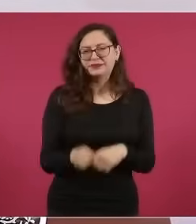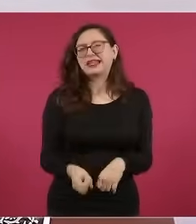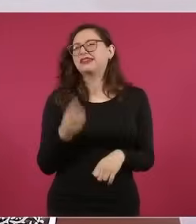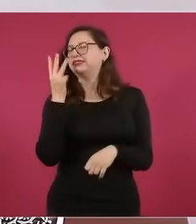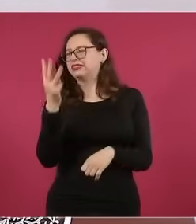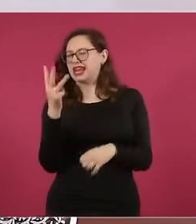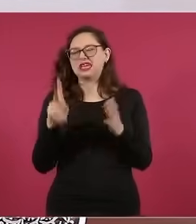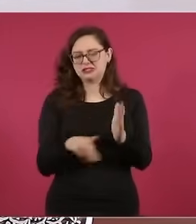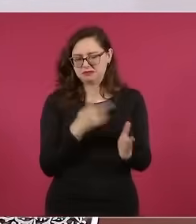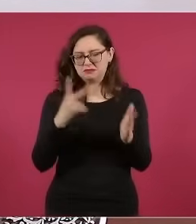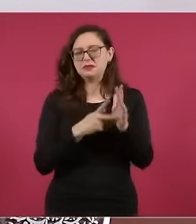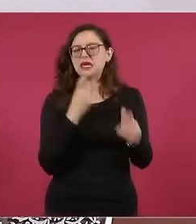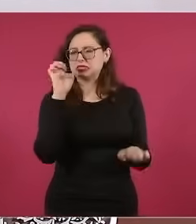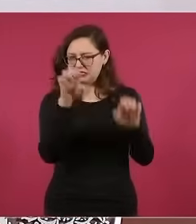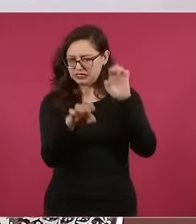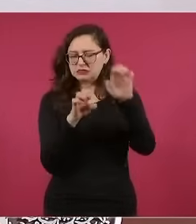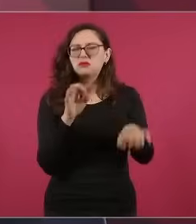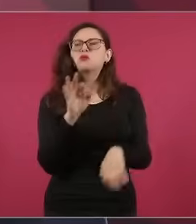aferrados a lo mismo.